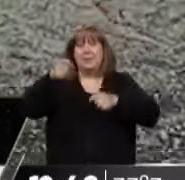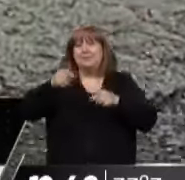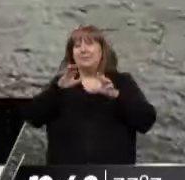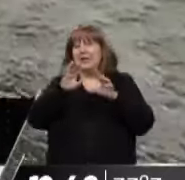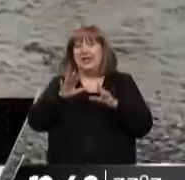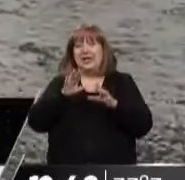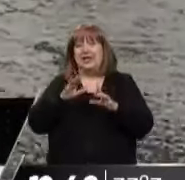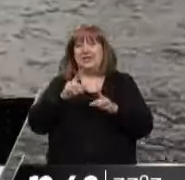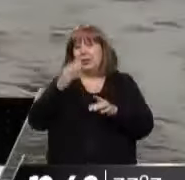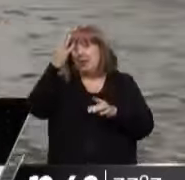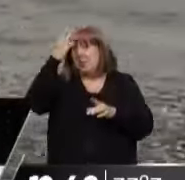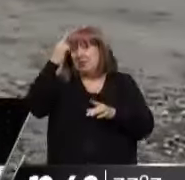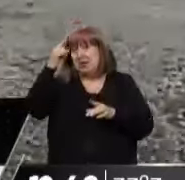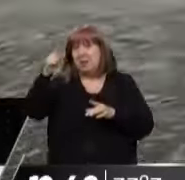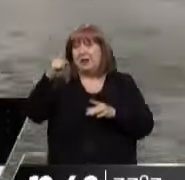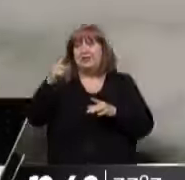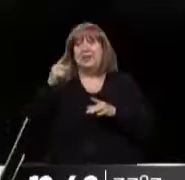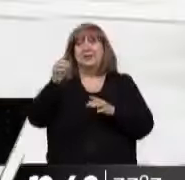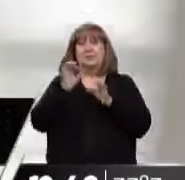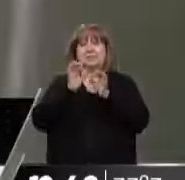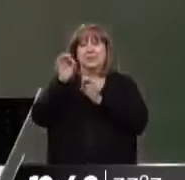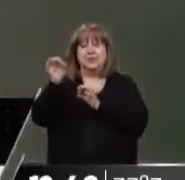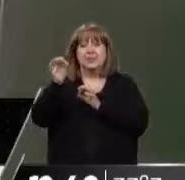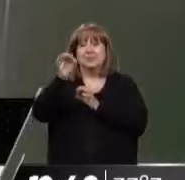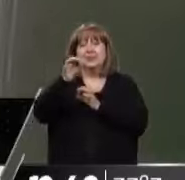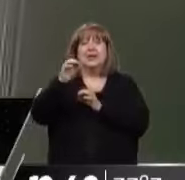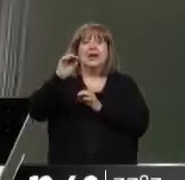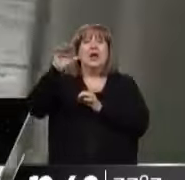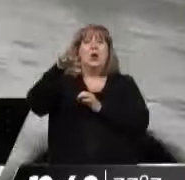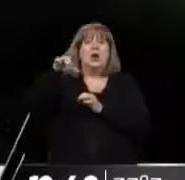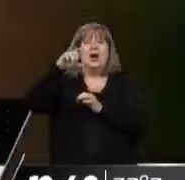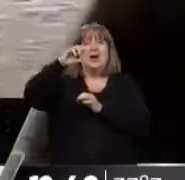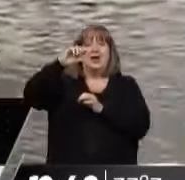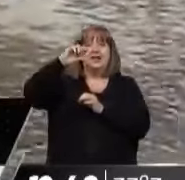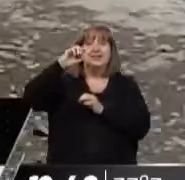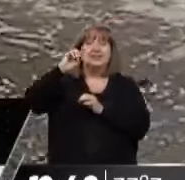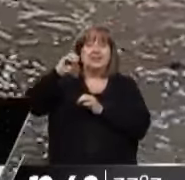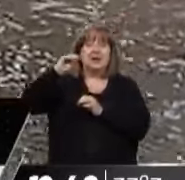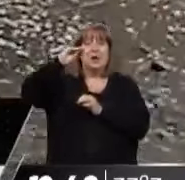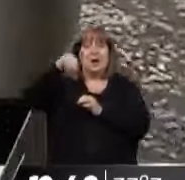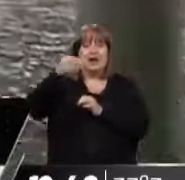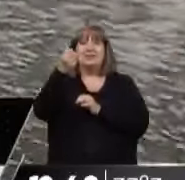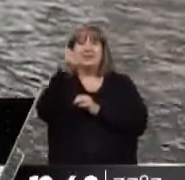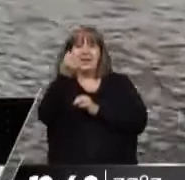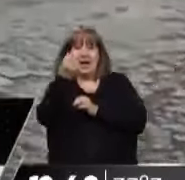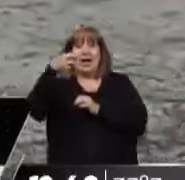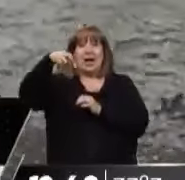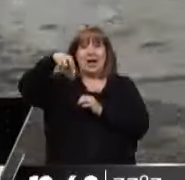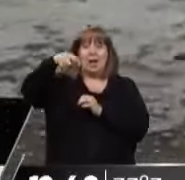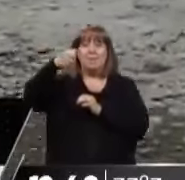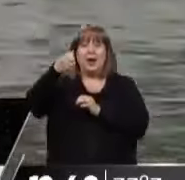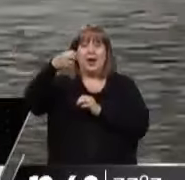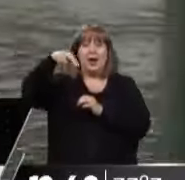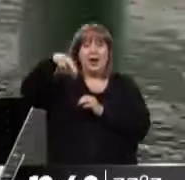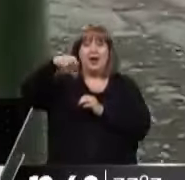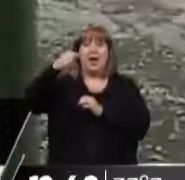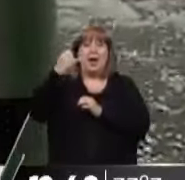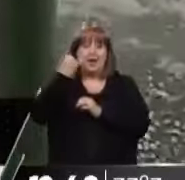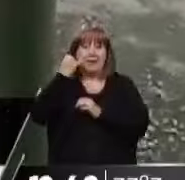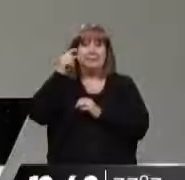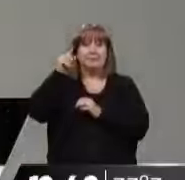también San Martín, ¿no? Viene siendo distintos claro. lugares y demás. De hecho, Chapanay fue una de las localidades que mayor cantidad y tamaño de granizo tuvo